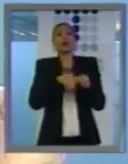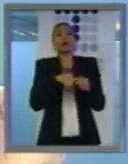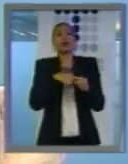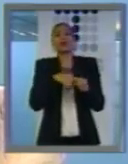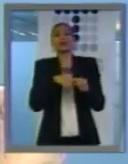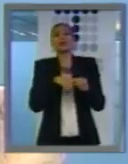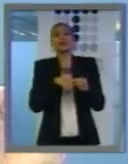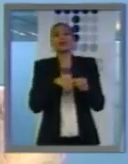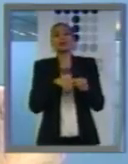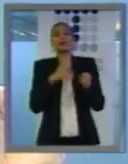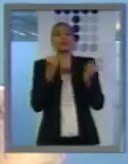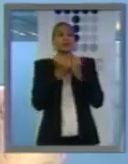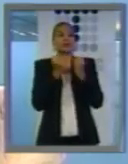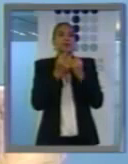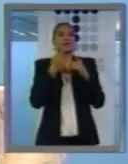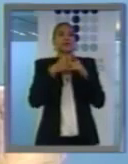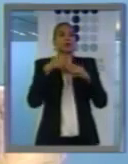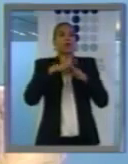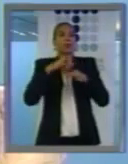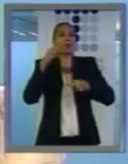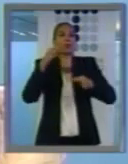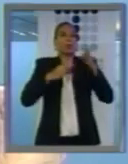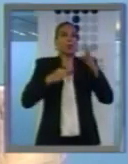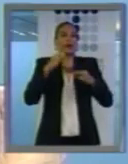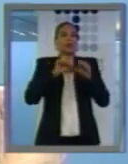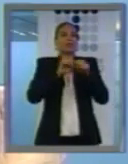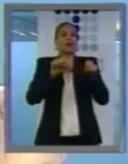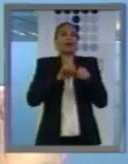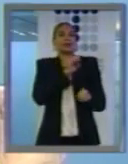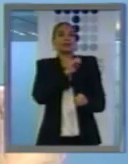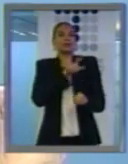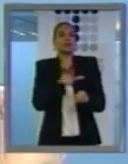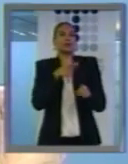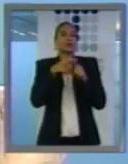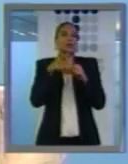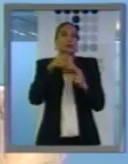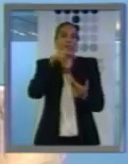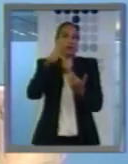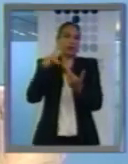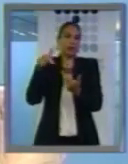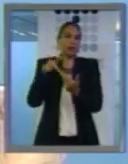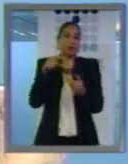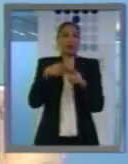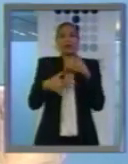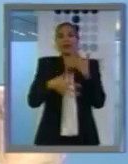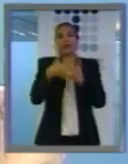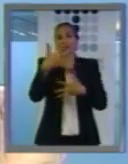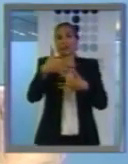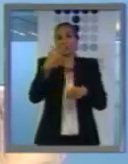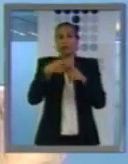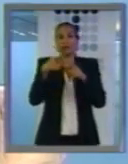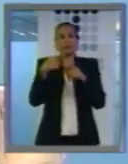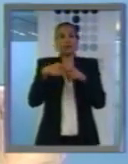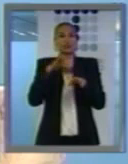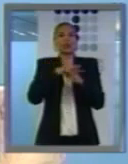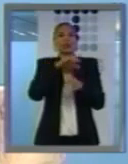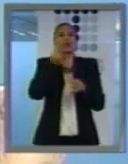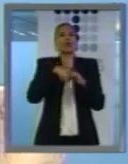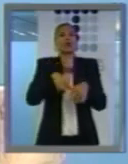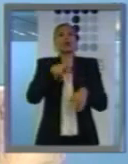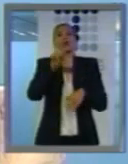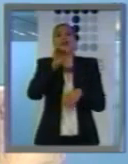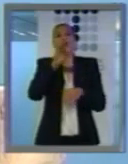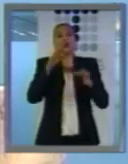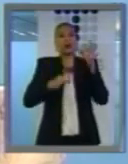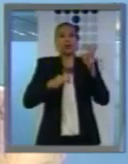general. Los magistrados de las salas especializadas y de las salas regionales, estamos hablando de 15 magistrados para el Tribunal de